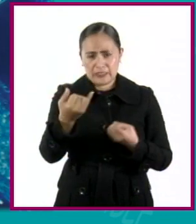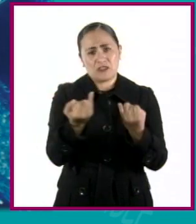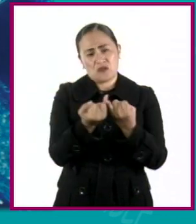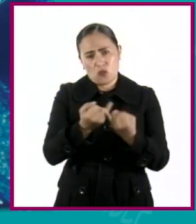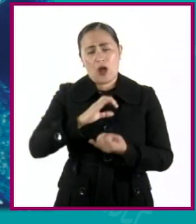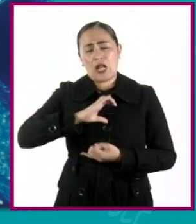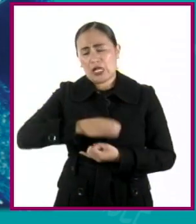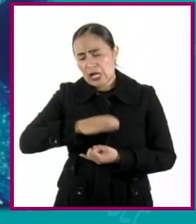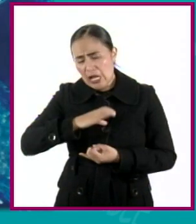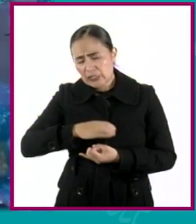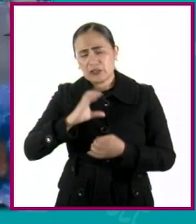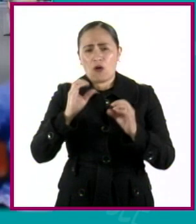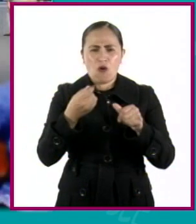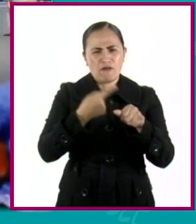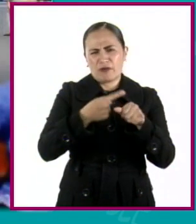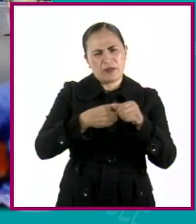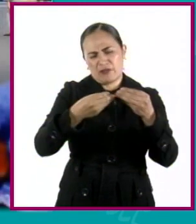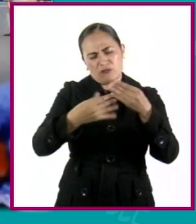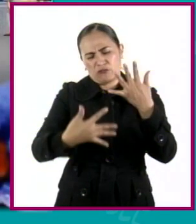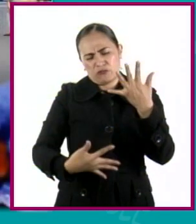cáncer y muchas otras.